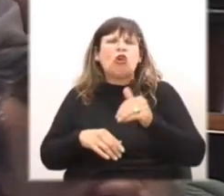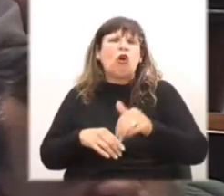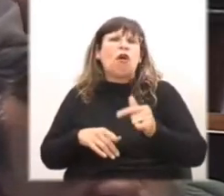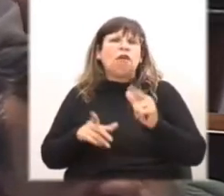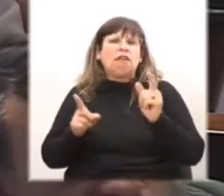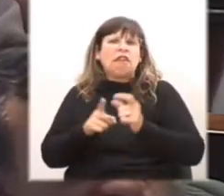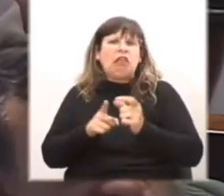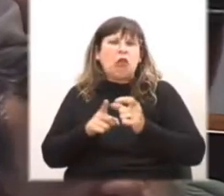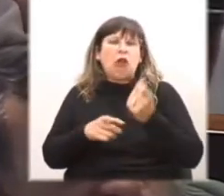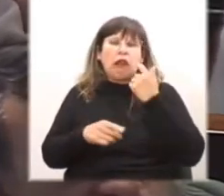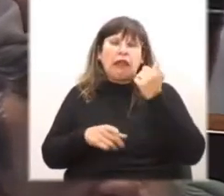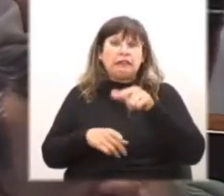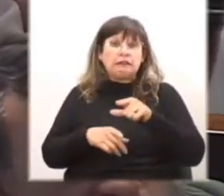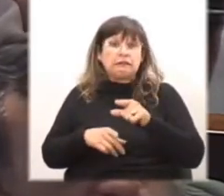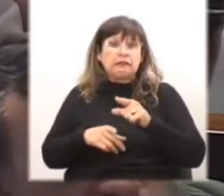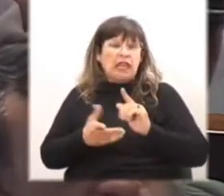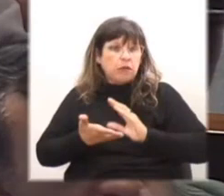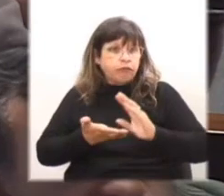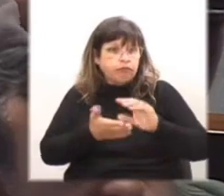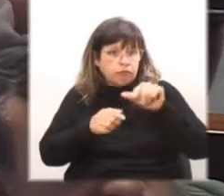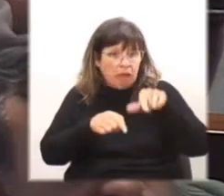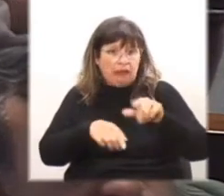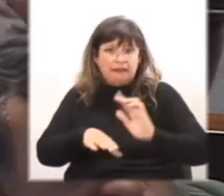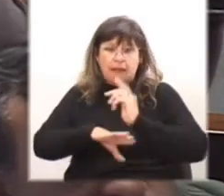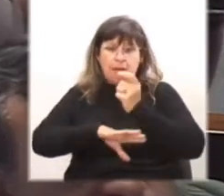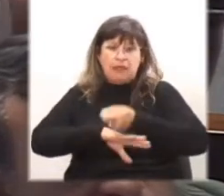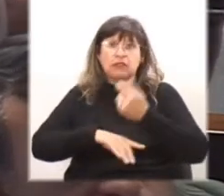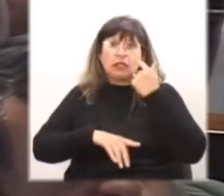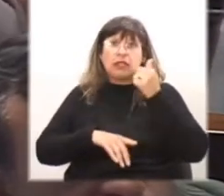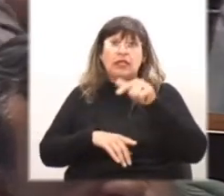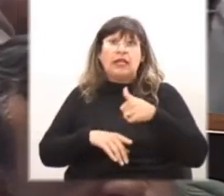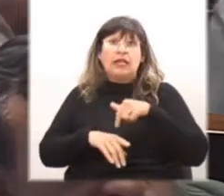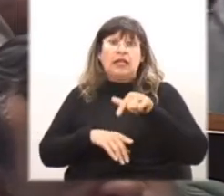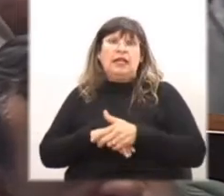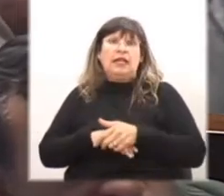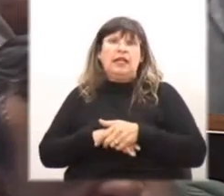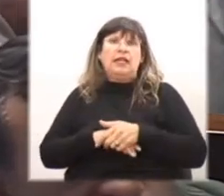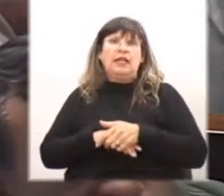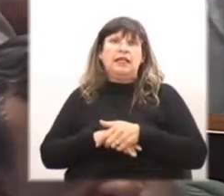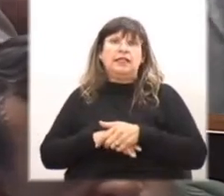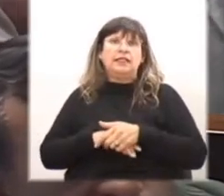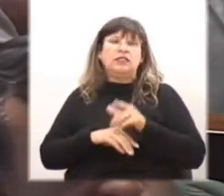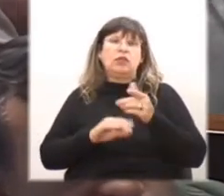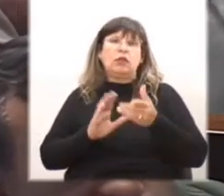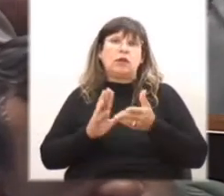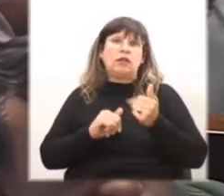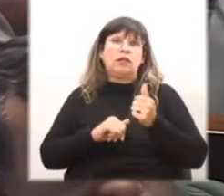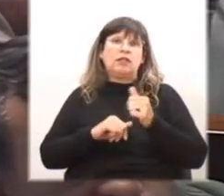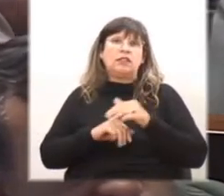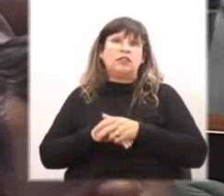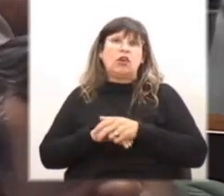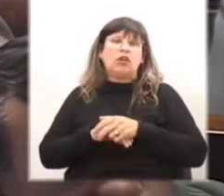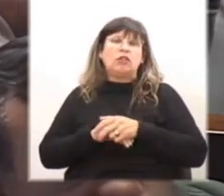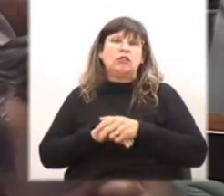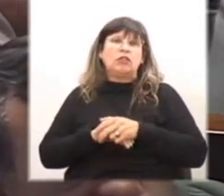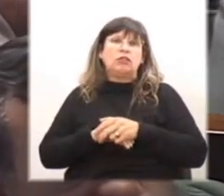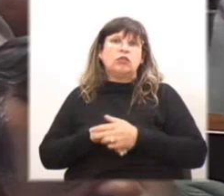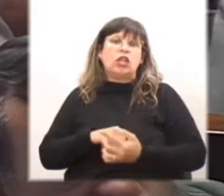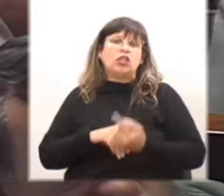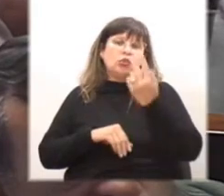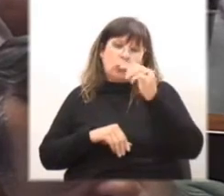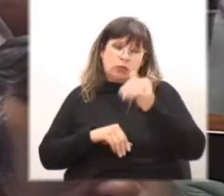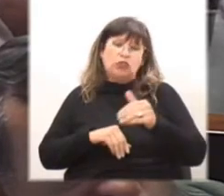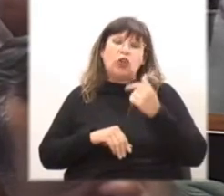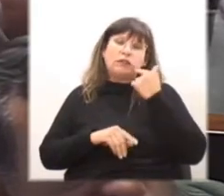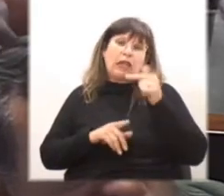destinado para esa inversión. Ahí se fueron 3 ceros de más, señor presidente. no son 1.000 millones de dólares, es $1